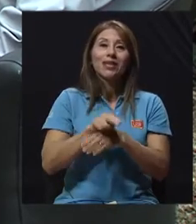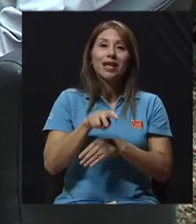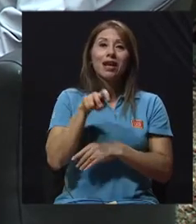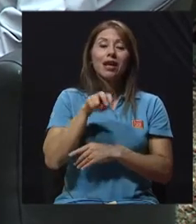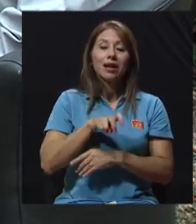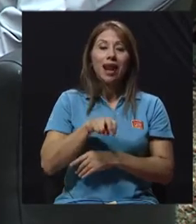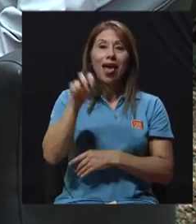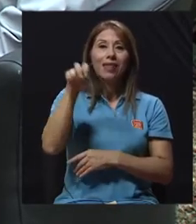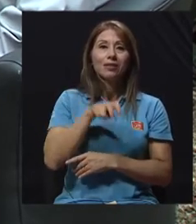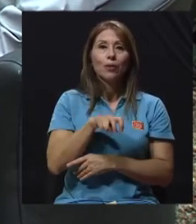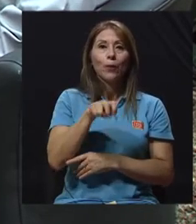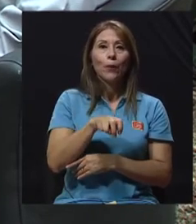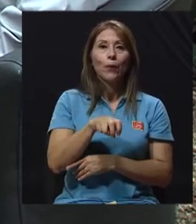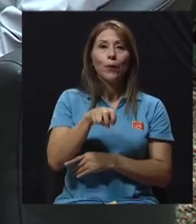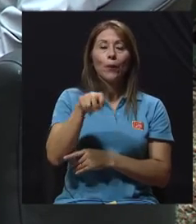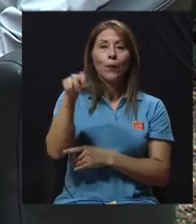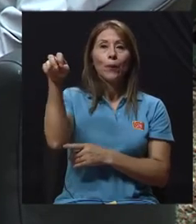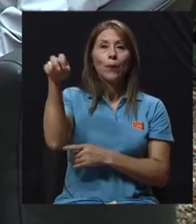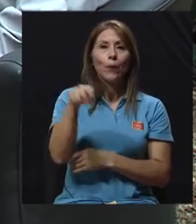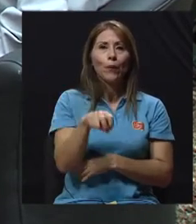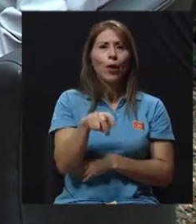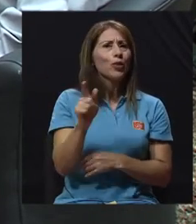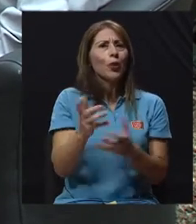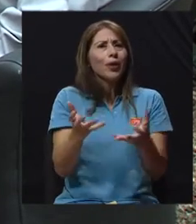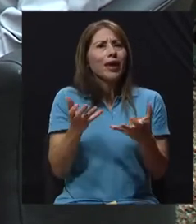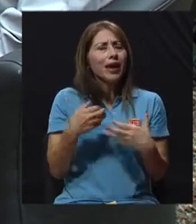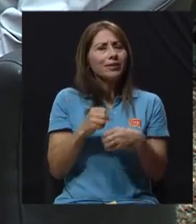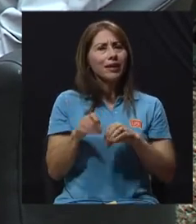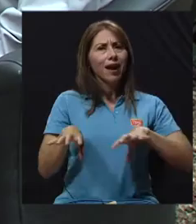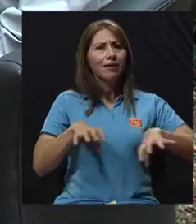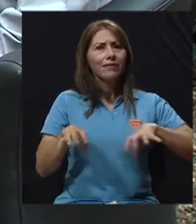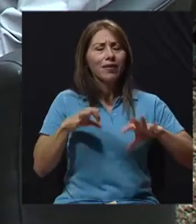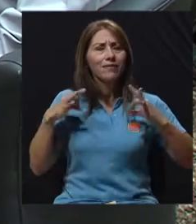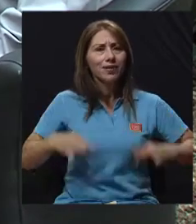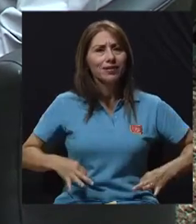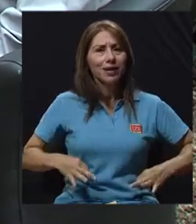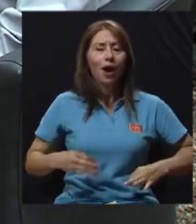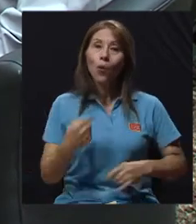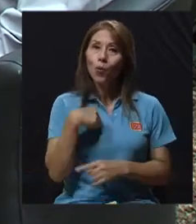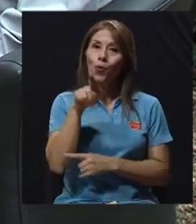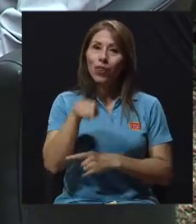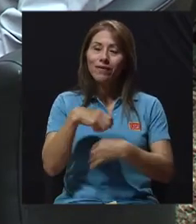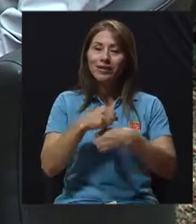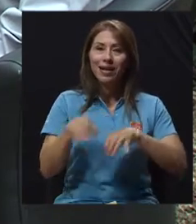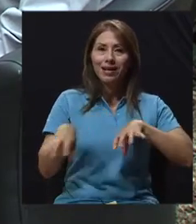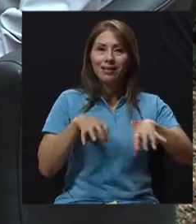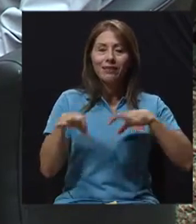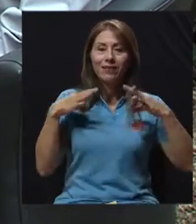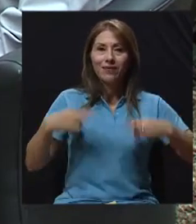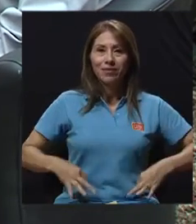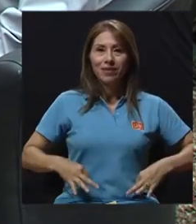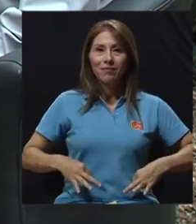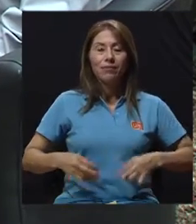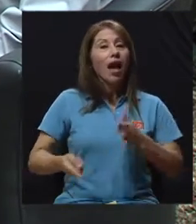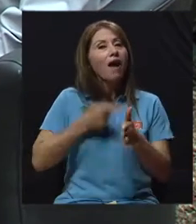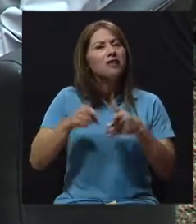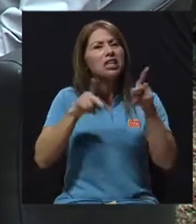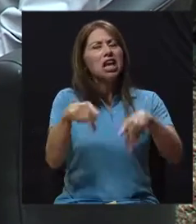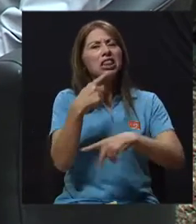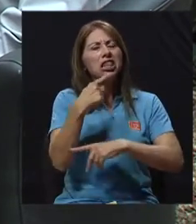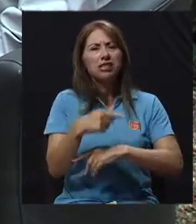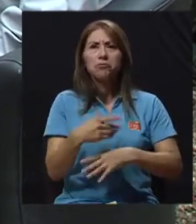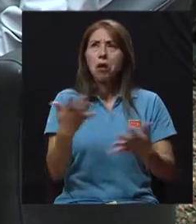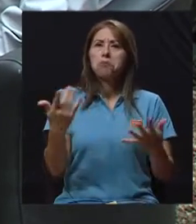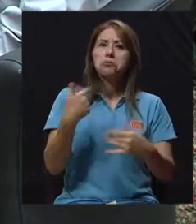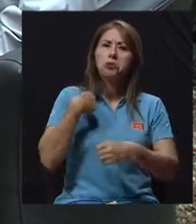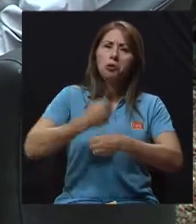convencionales. Entonces, uno tiene que tratar de hacer una actividad física aparte, digamos, de la que normalmente hace. Y a veces mucha gente me dice, es que vea,